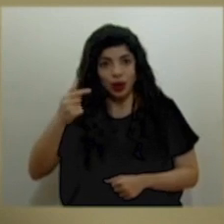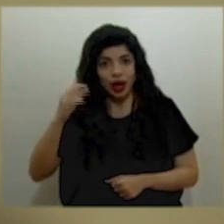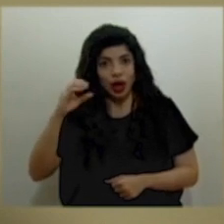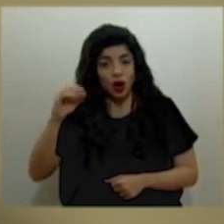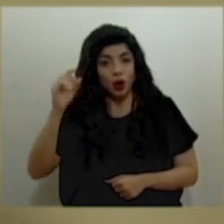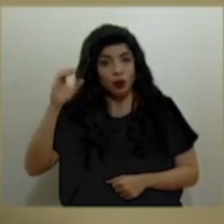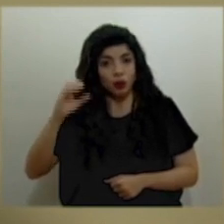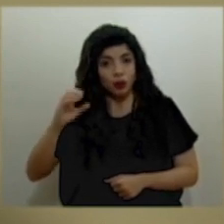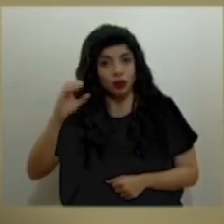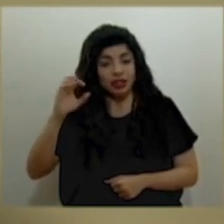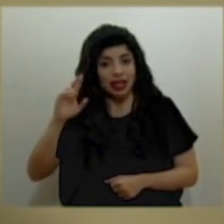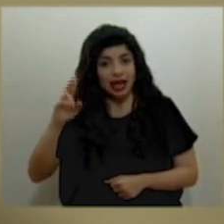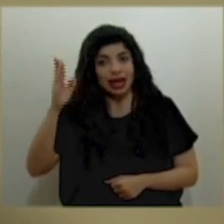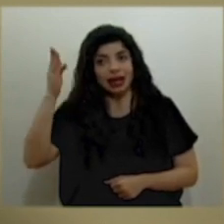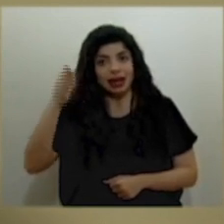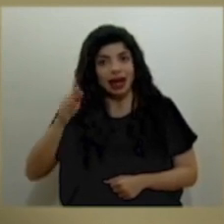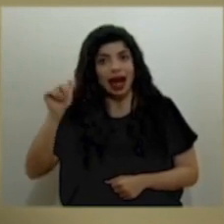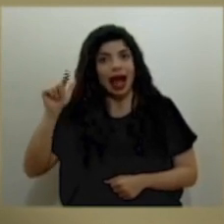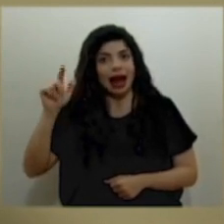presidencia.go.cr/inclinada-alertas,